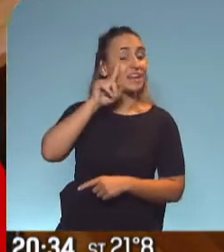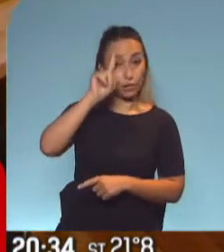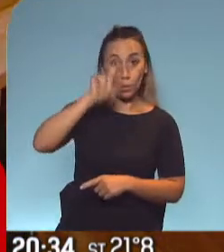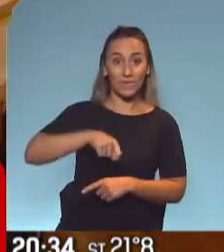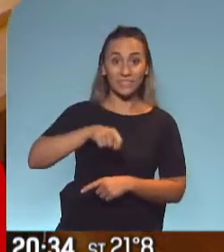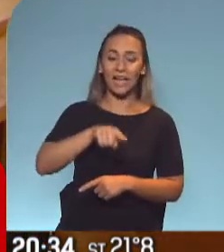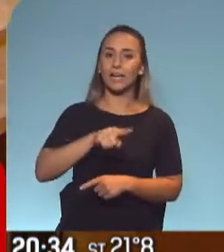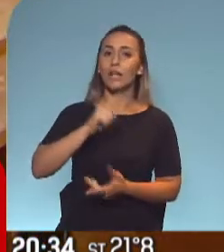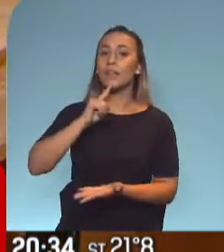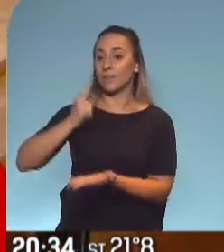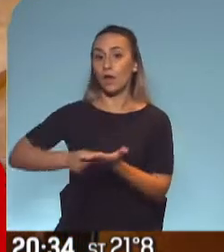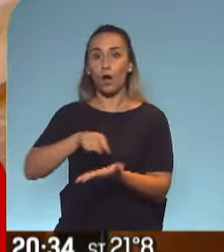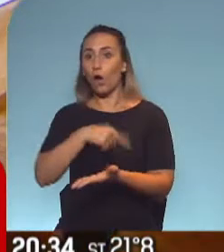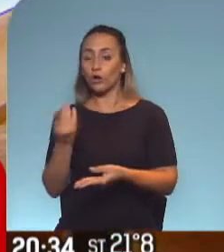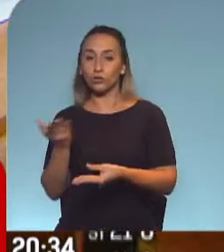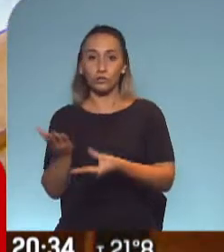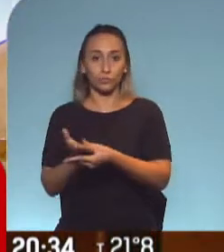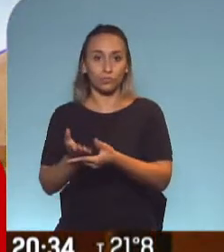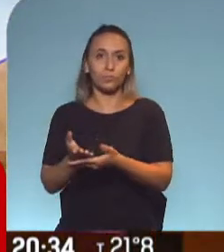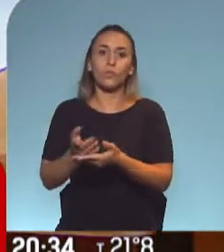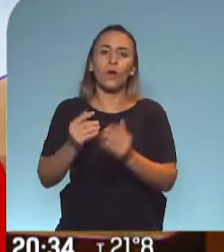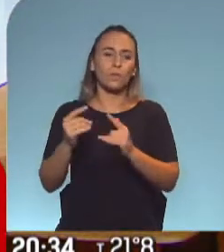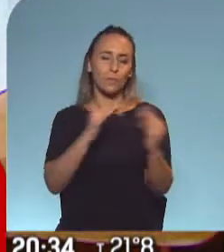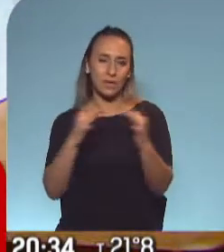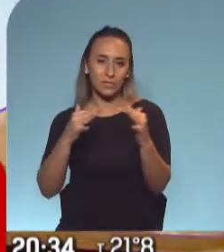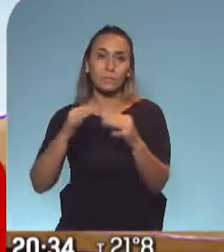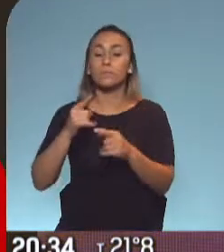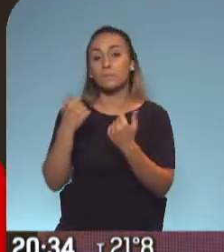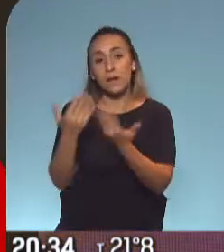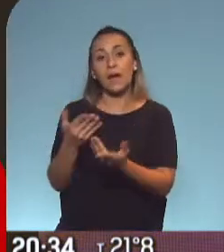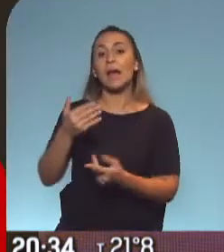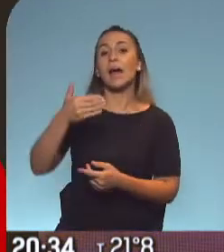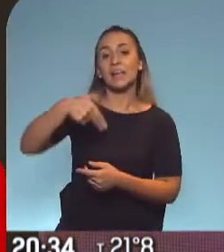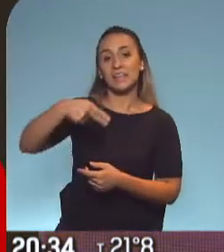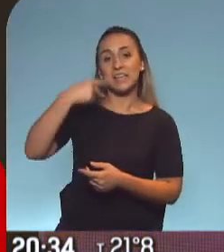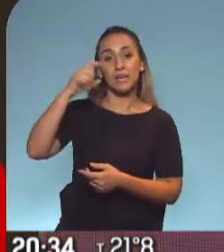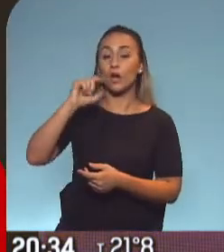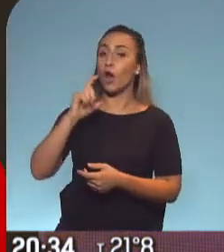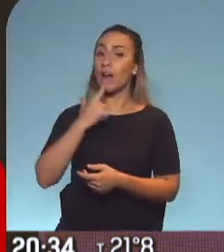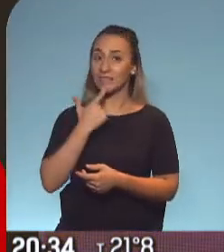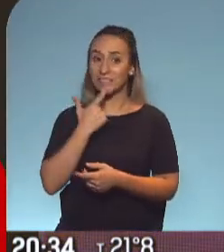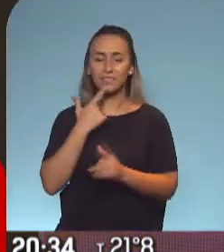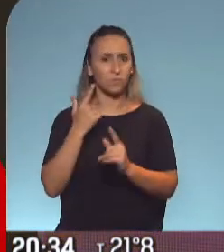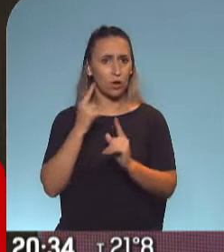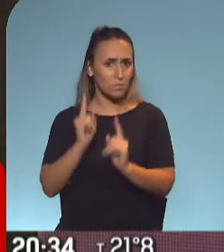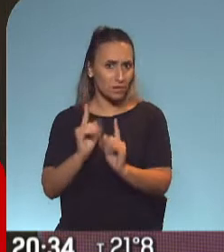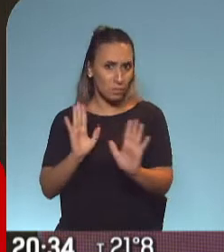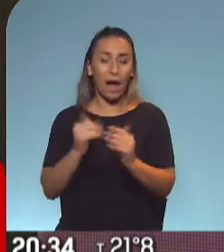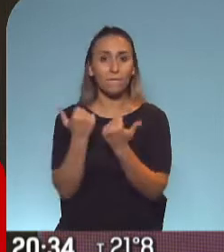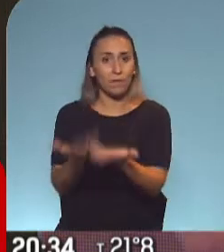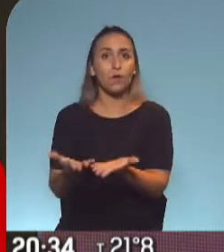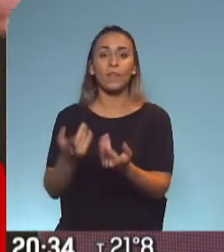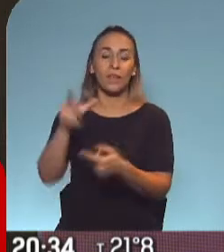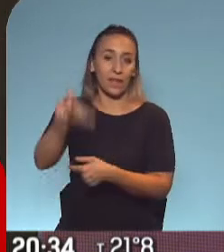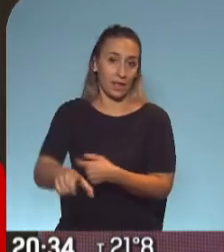mismo sentido, pero esta vez con otro empresario, un empresario de nombre Nicolás McLaughlin. ¿A favor? En el mismo sentido. A favor del empresario. En el mismo